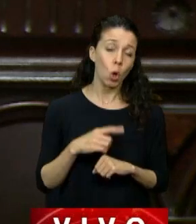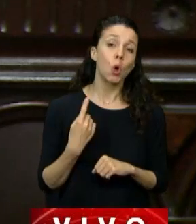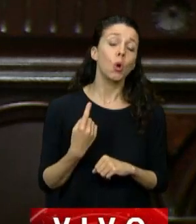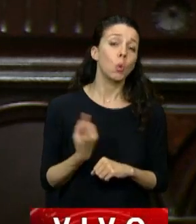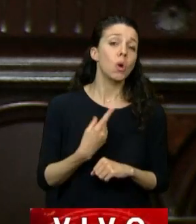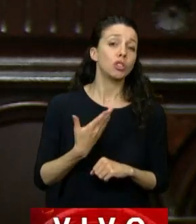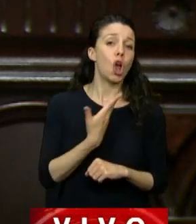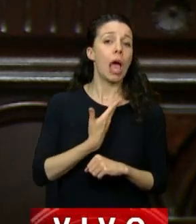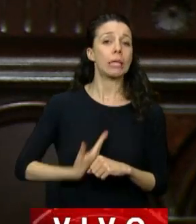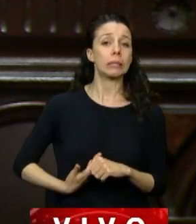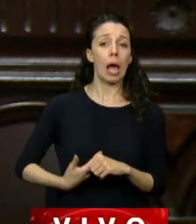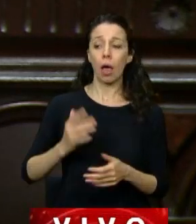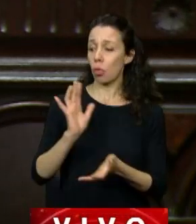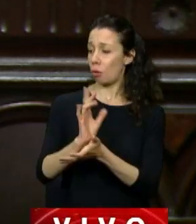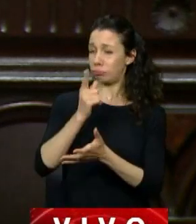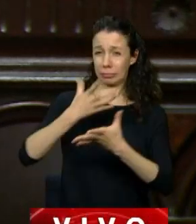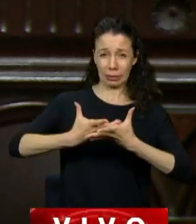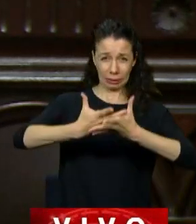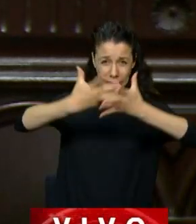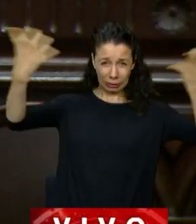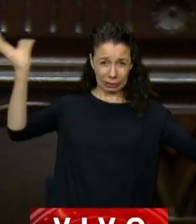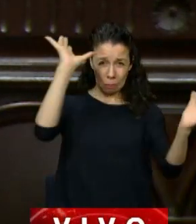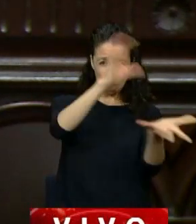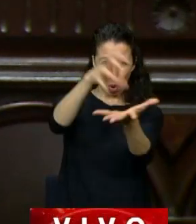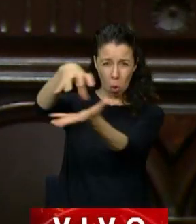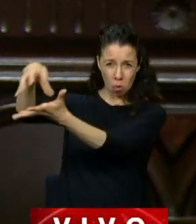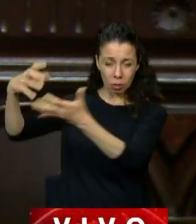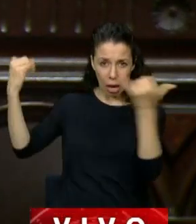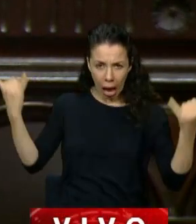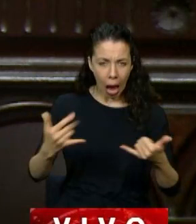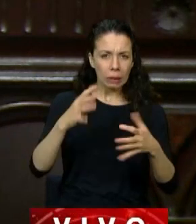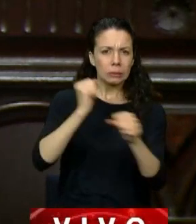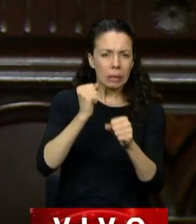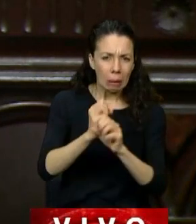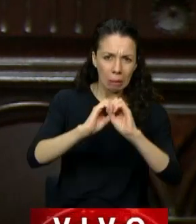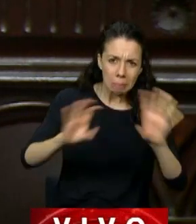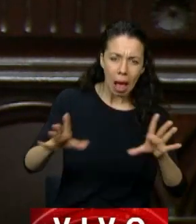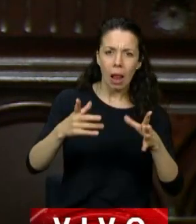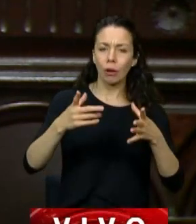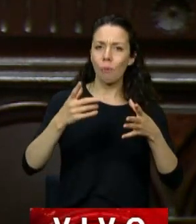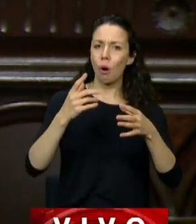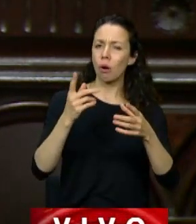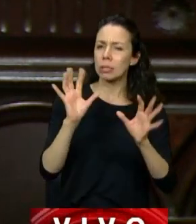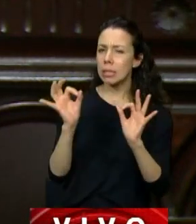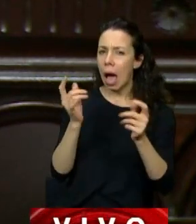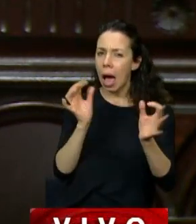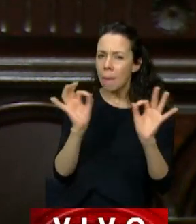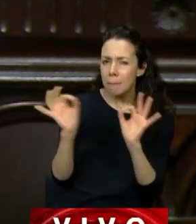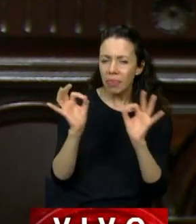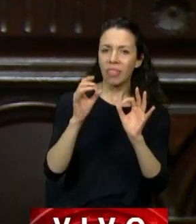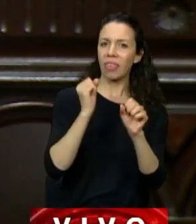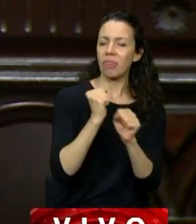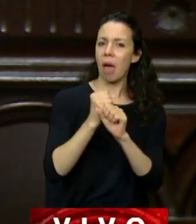que es un Estado elefantiásico, un Estado inoperante, un Estado ineficaz, a la cual hay que